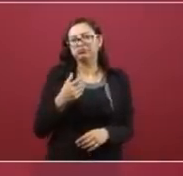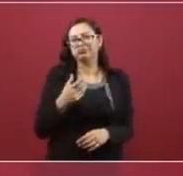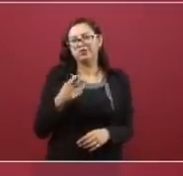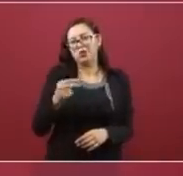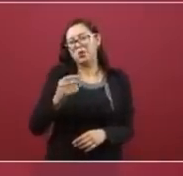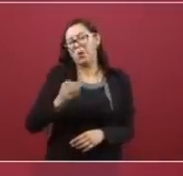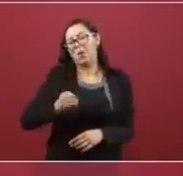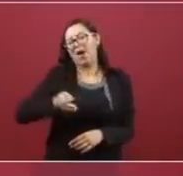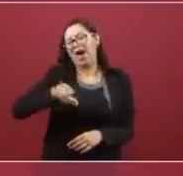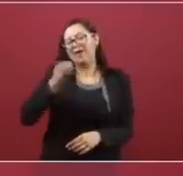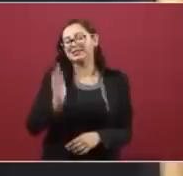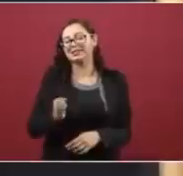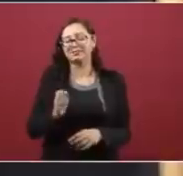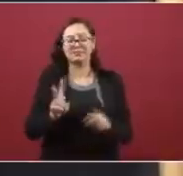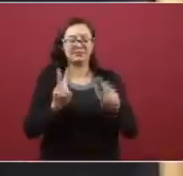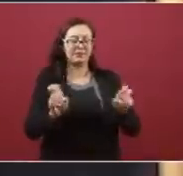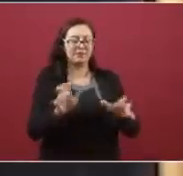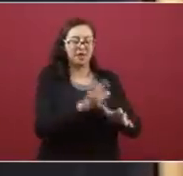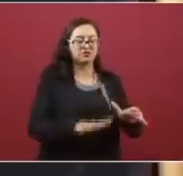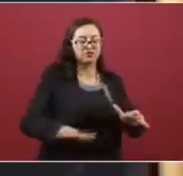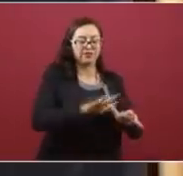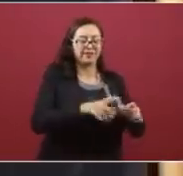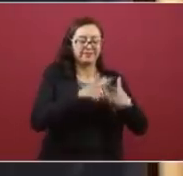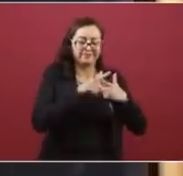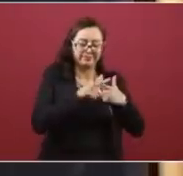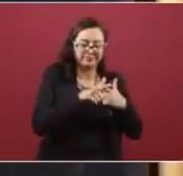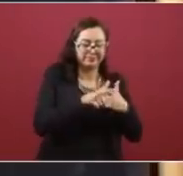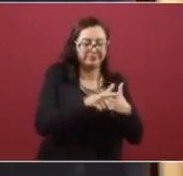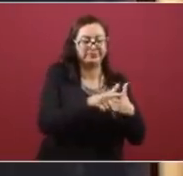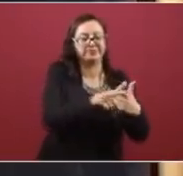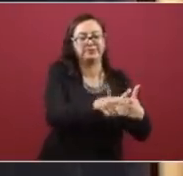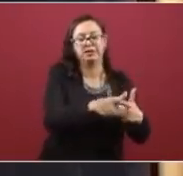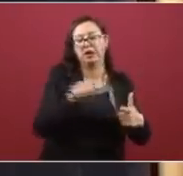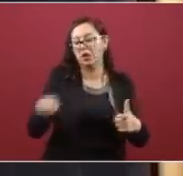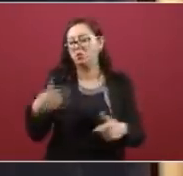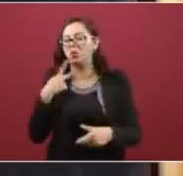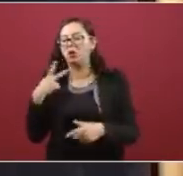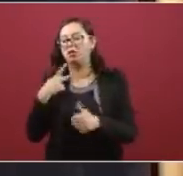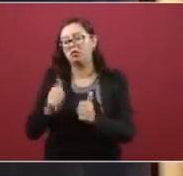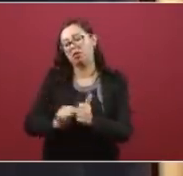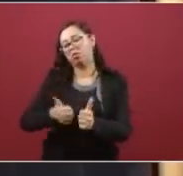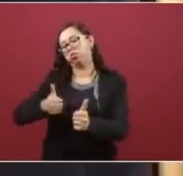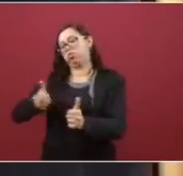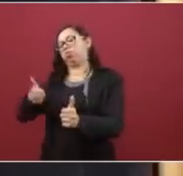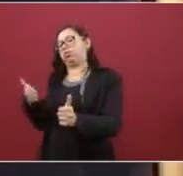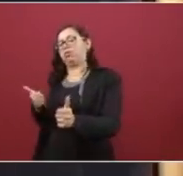y que se retroceda en lo político.